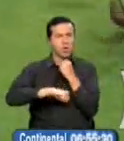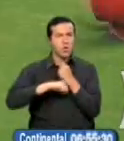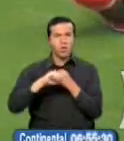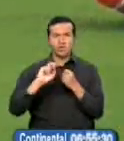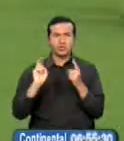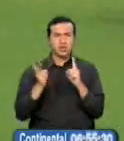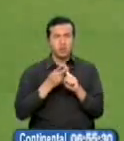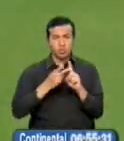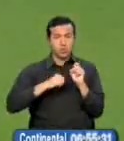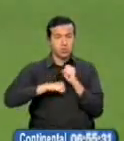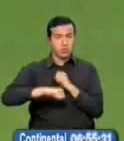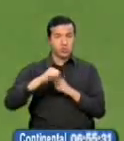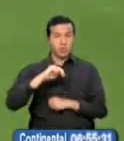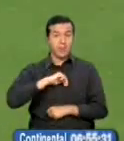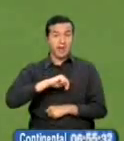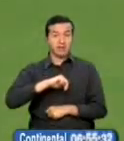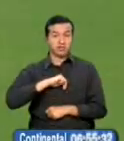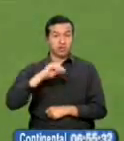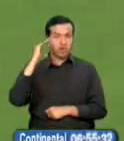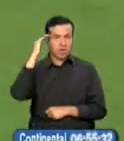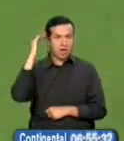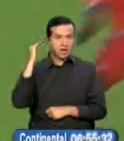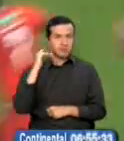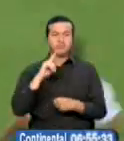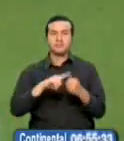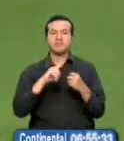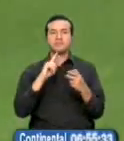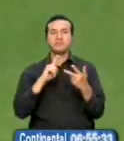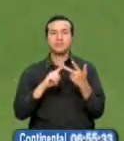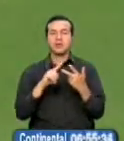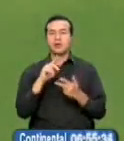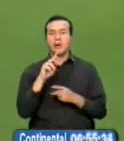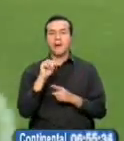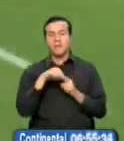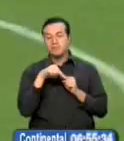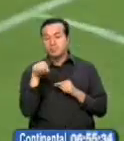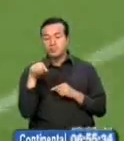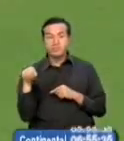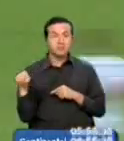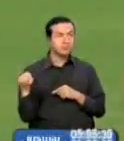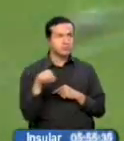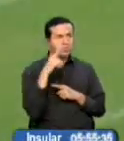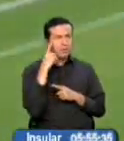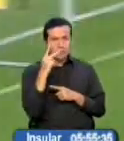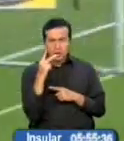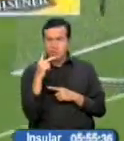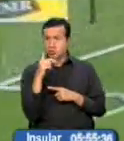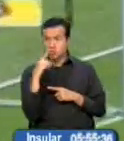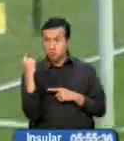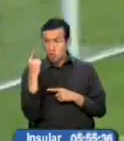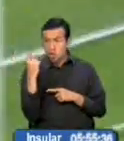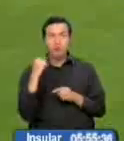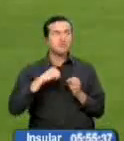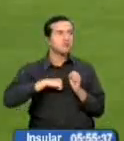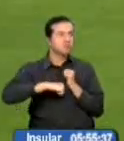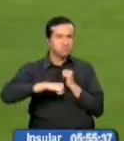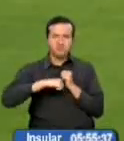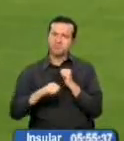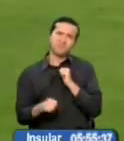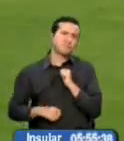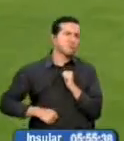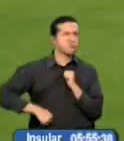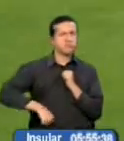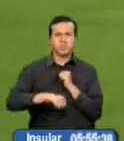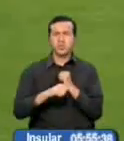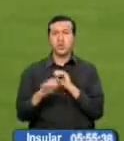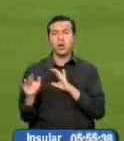segundo del Nacional. Una gran jugada de Aníbal Chalá. Michael Estrada le entrega la pelota, lo ve solo al diablito Lara y saca este derechazo